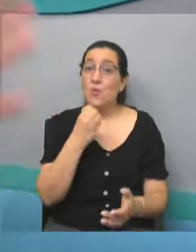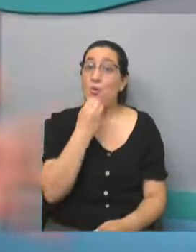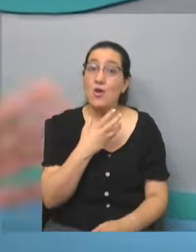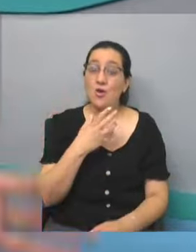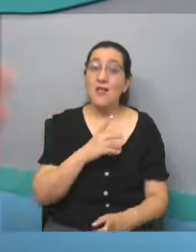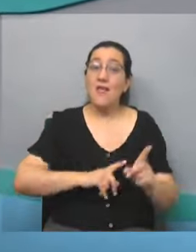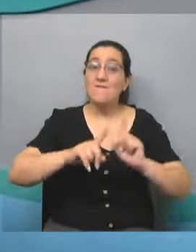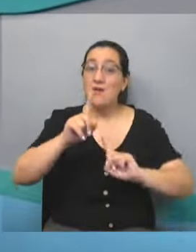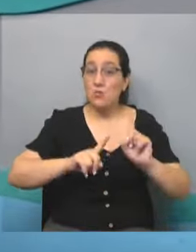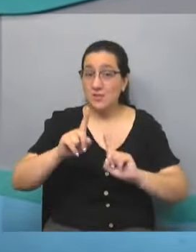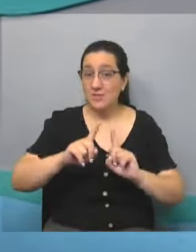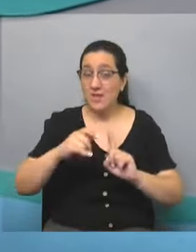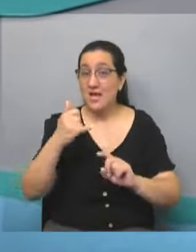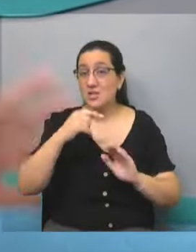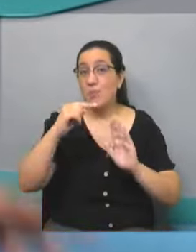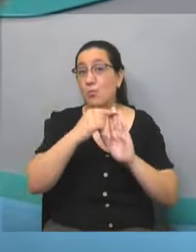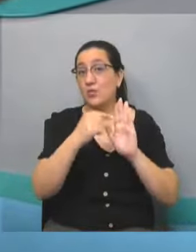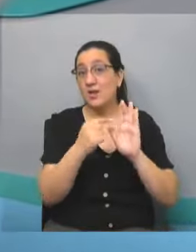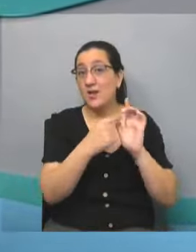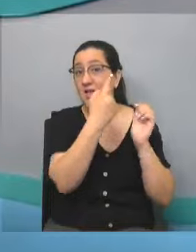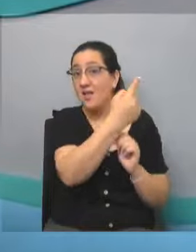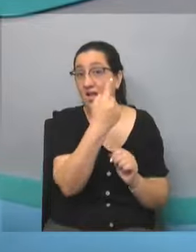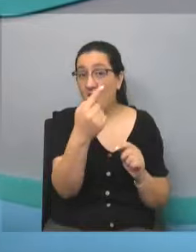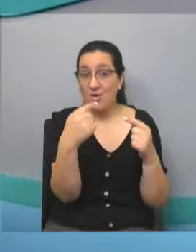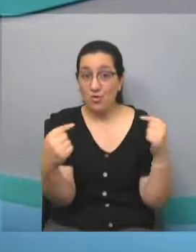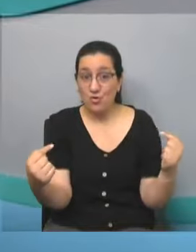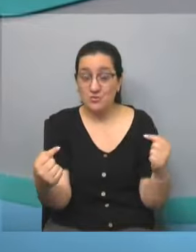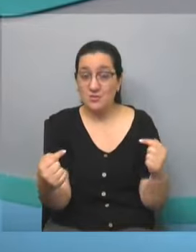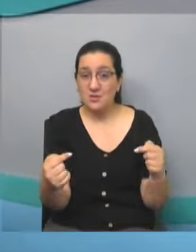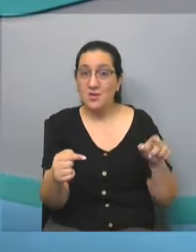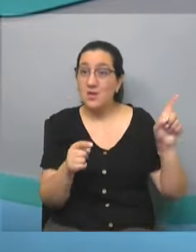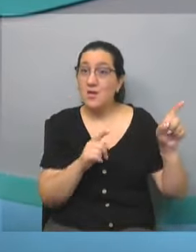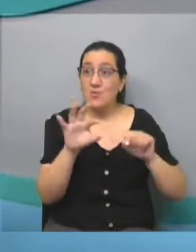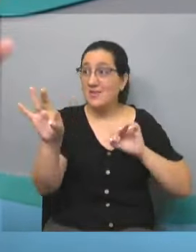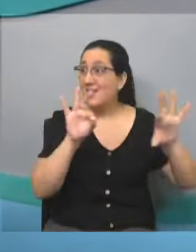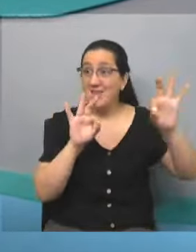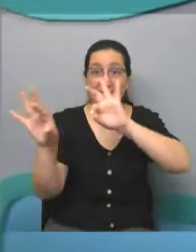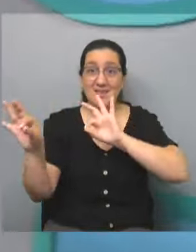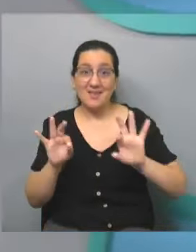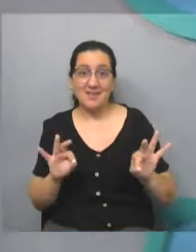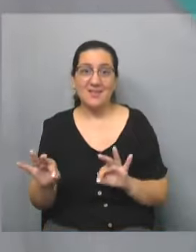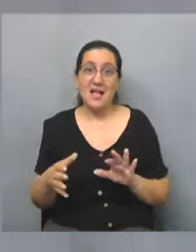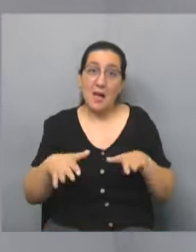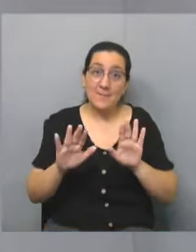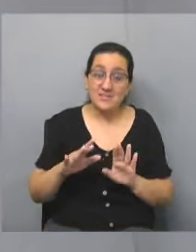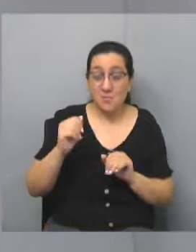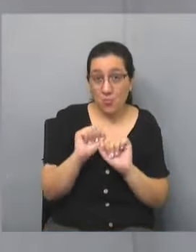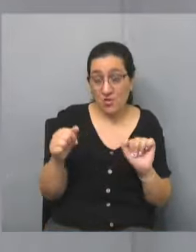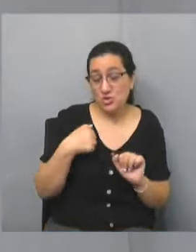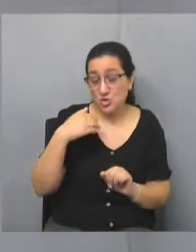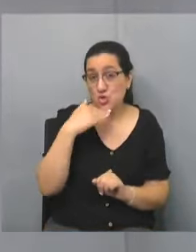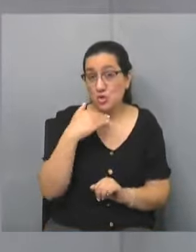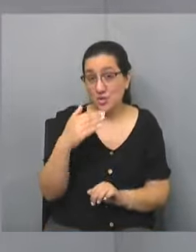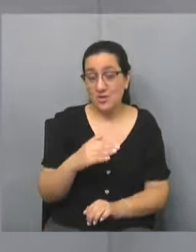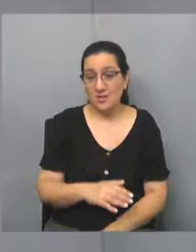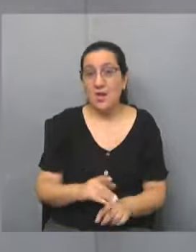fueran puntajes en cada cosa, que vos pudieras hacer una cosa acá, otra cosa acá, otra cosa acá. Capaz que se puede, yo soy muy ignorante.